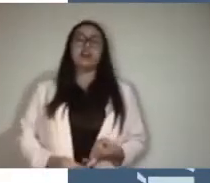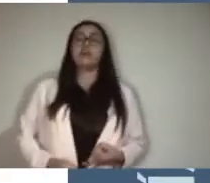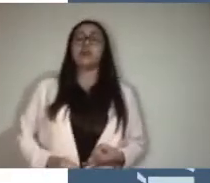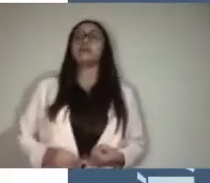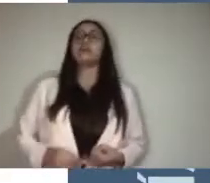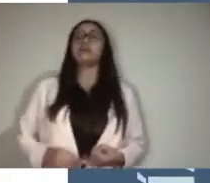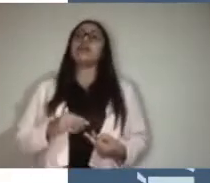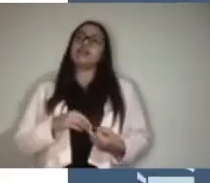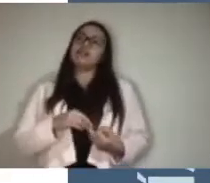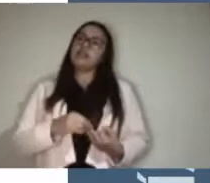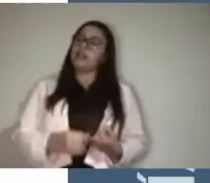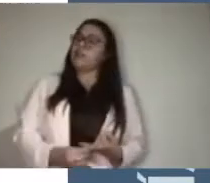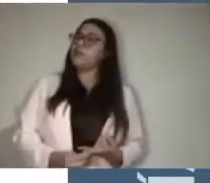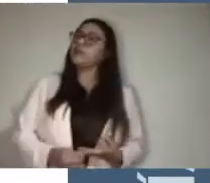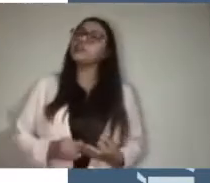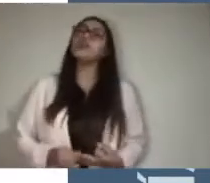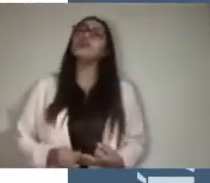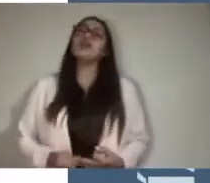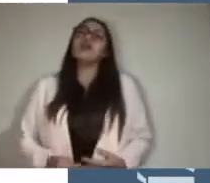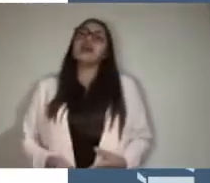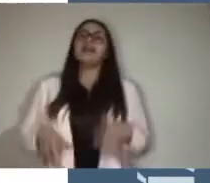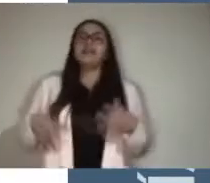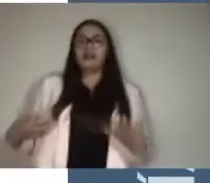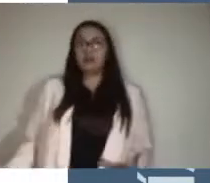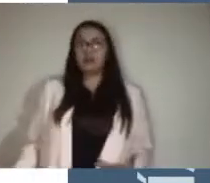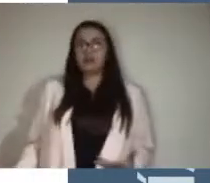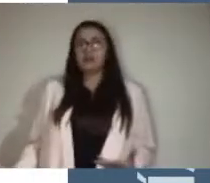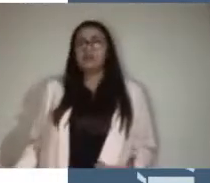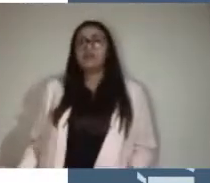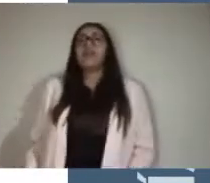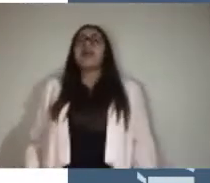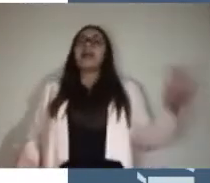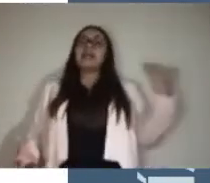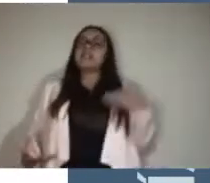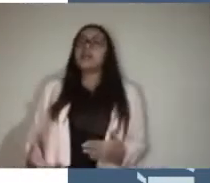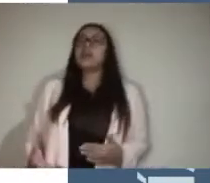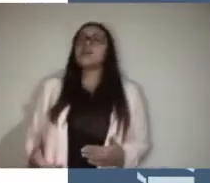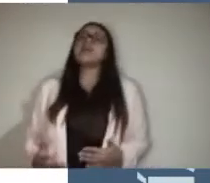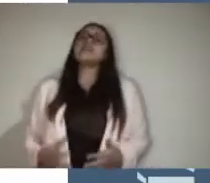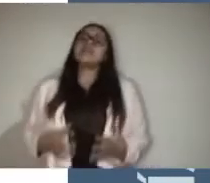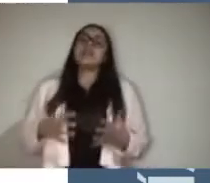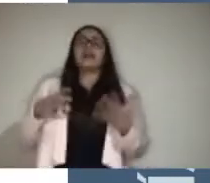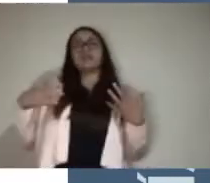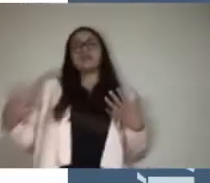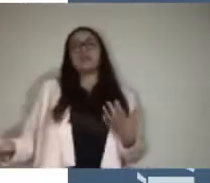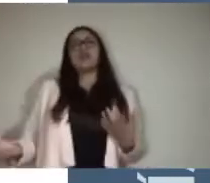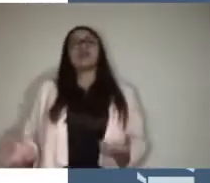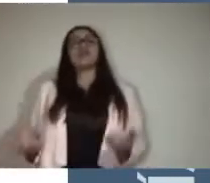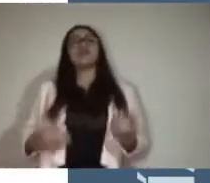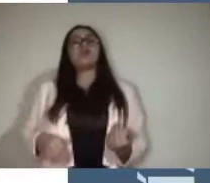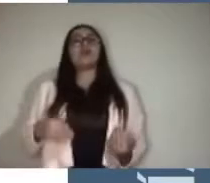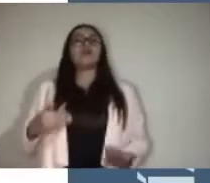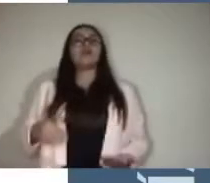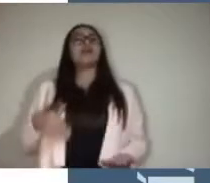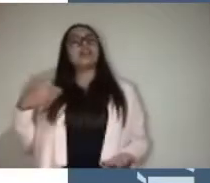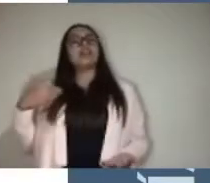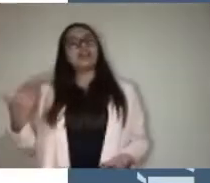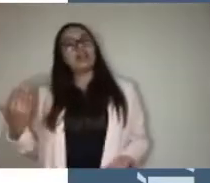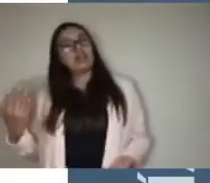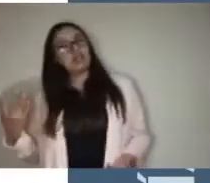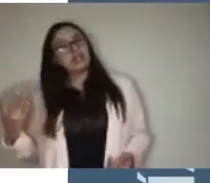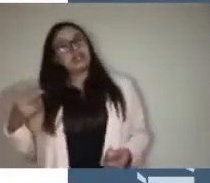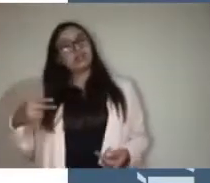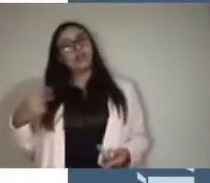estado de acomodación, el quintil de deprivación, entre otros. El estilo de vida se asoció con el consumo de alcohol